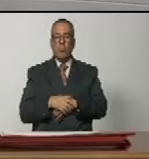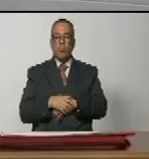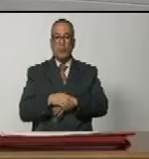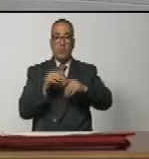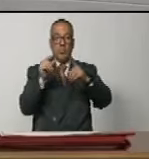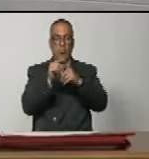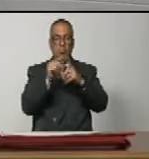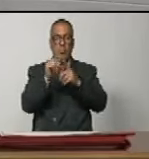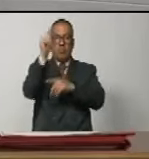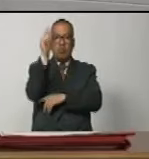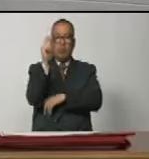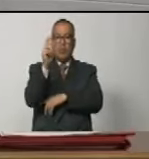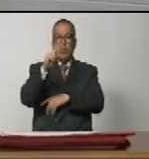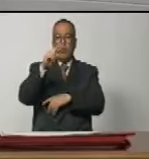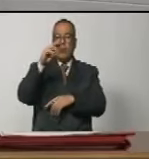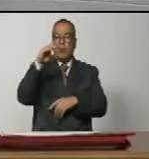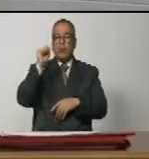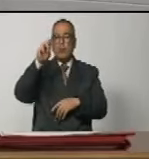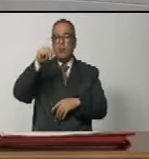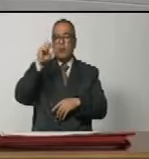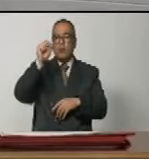Dejo el derecho de palabra al diputado Ramón Lobo.